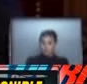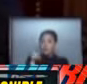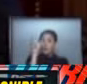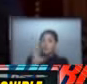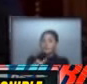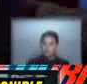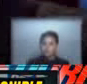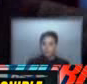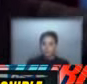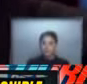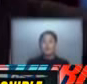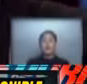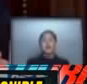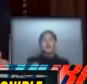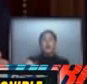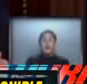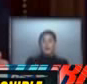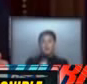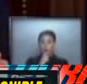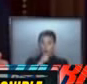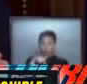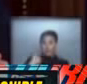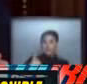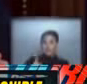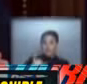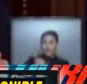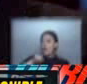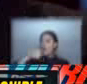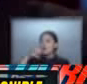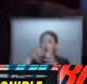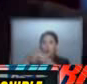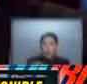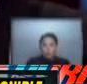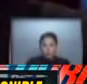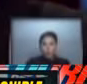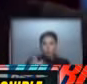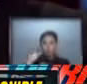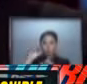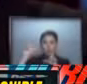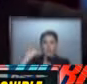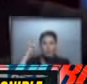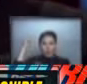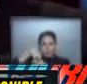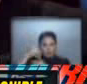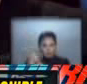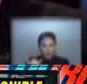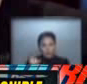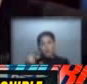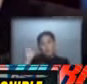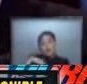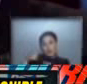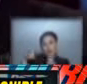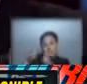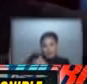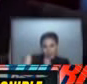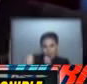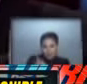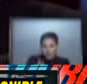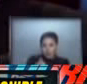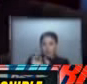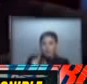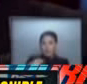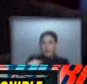su posición. Existen, en el caso argentino, otros grupos multimediáticos de menor tamaño que muestran